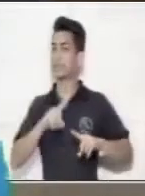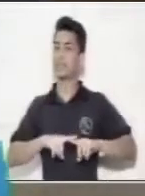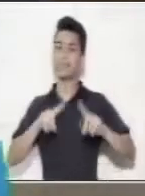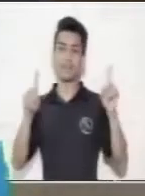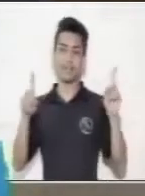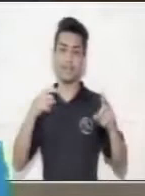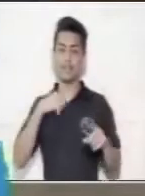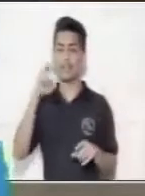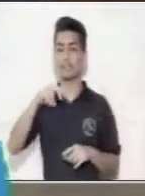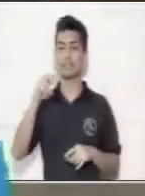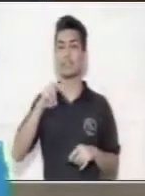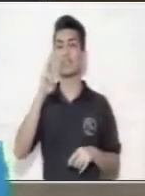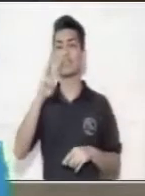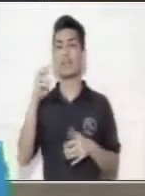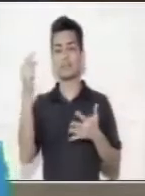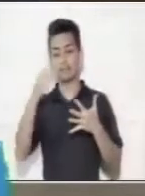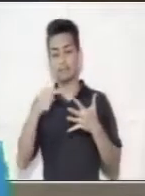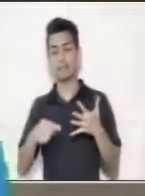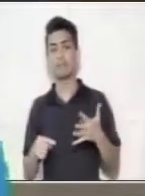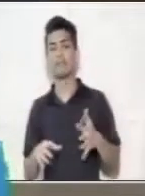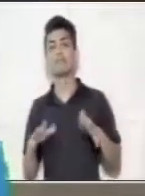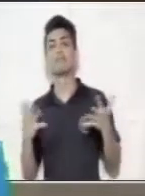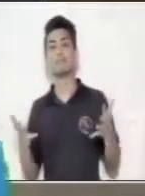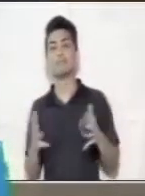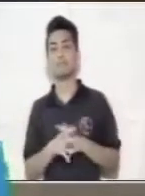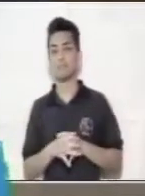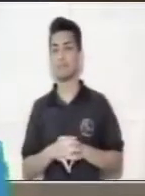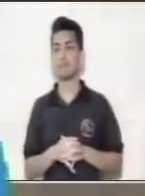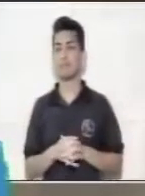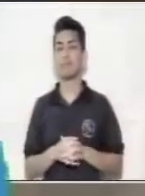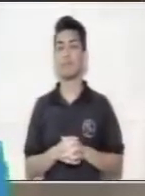3 elementos y la figura